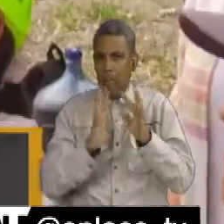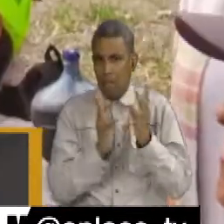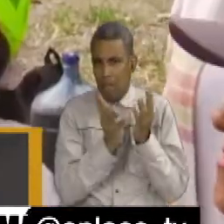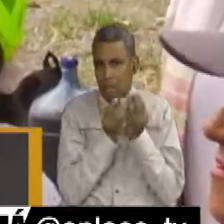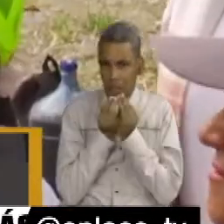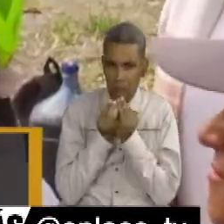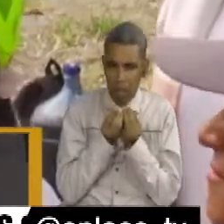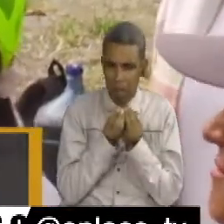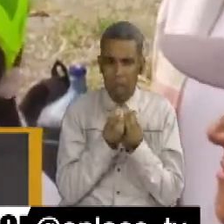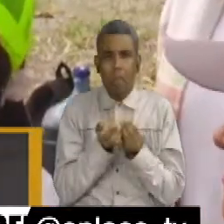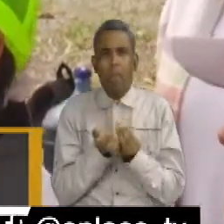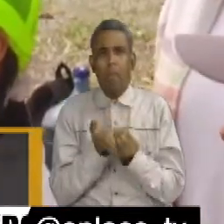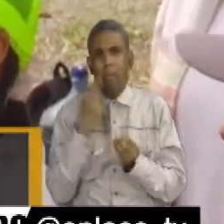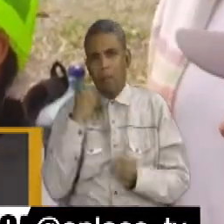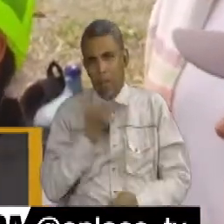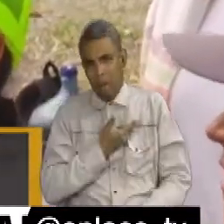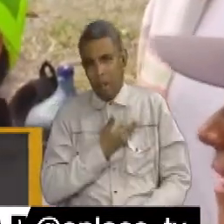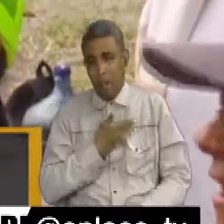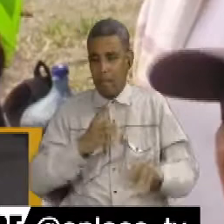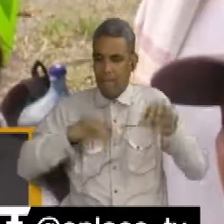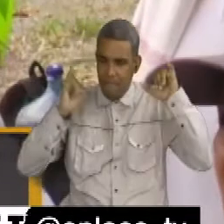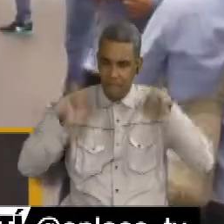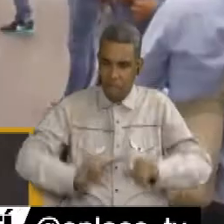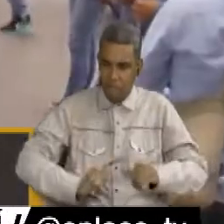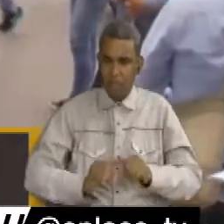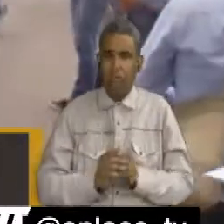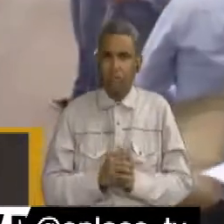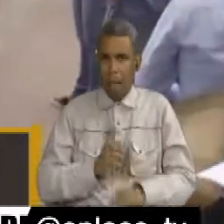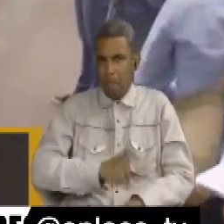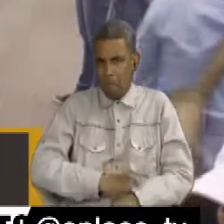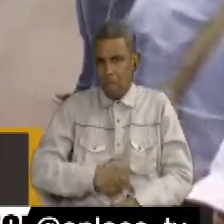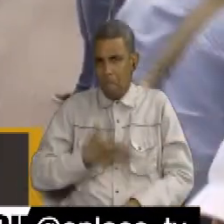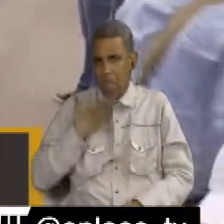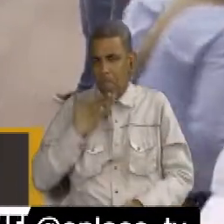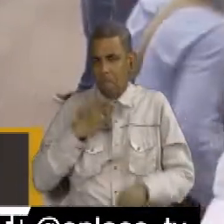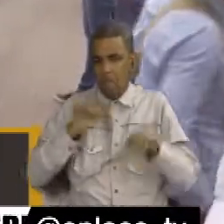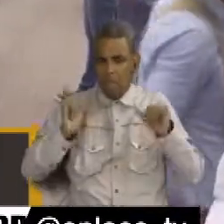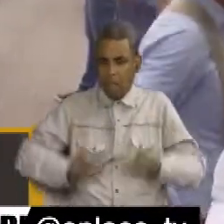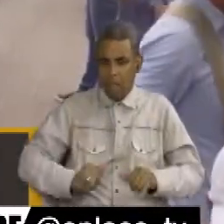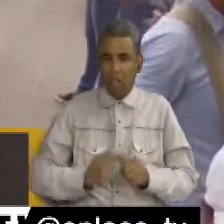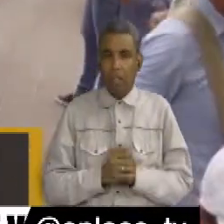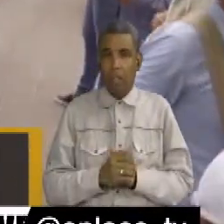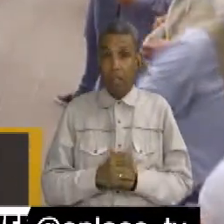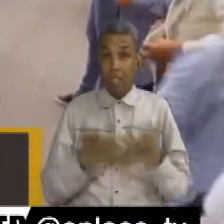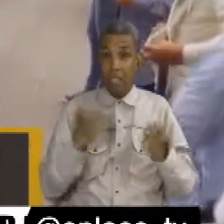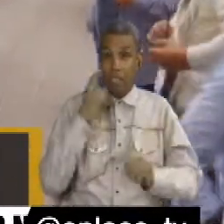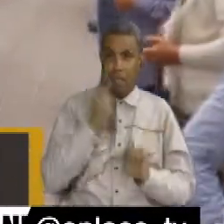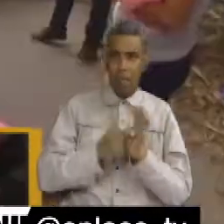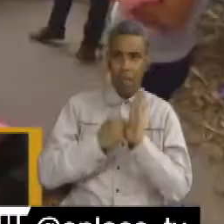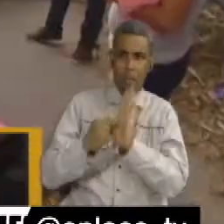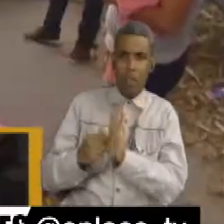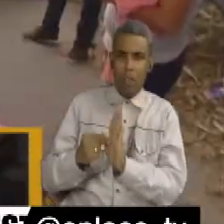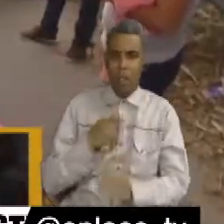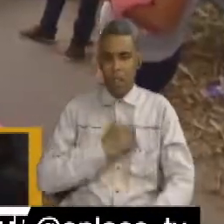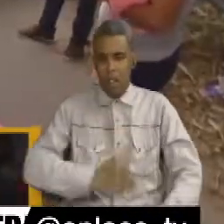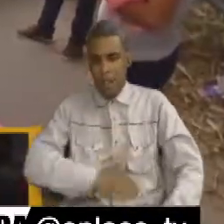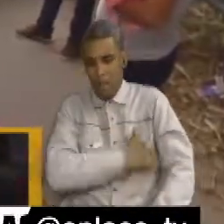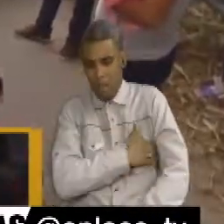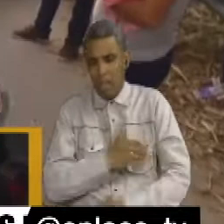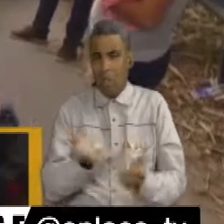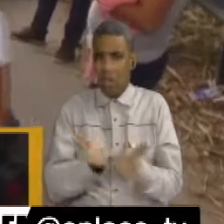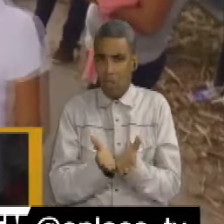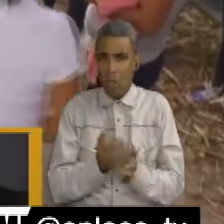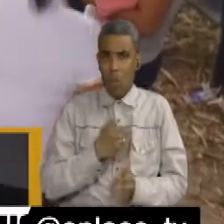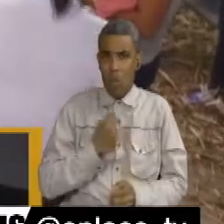a ubicarnos por un buen rato aquí. Queremos que esto llegue hasta el Ministerio de Educación, hasta el Presidente de la